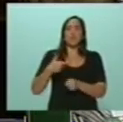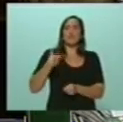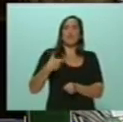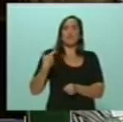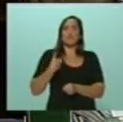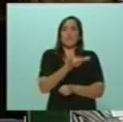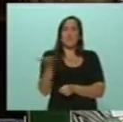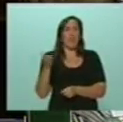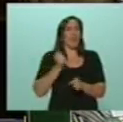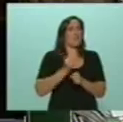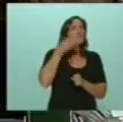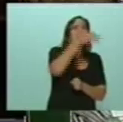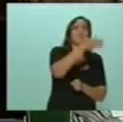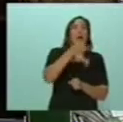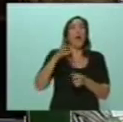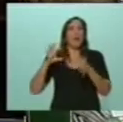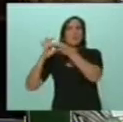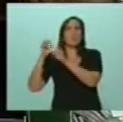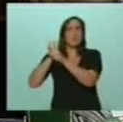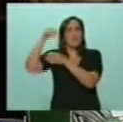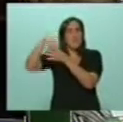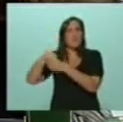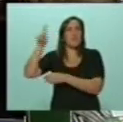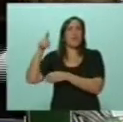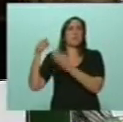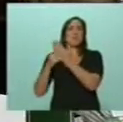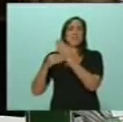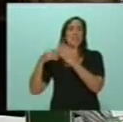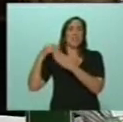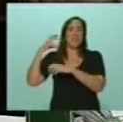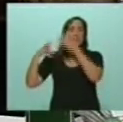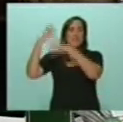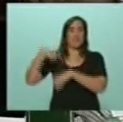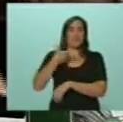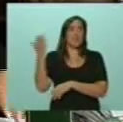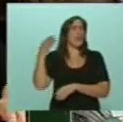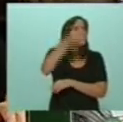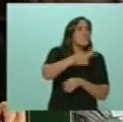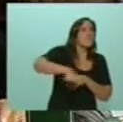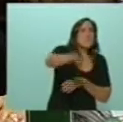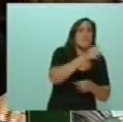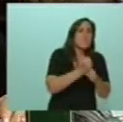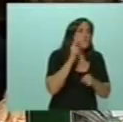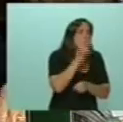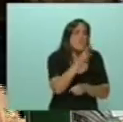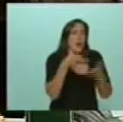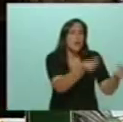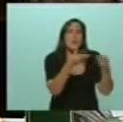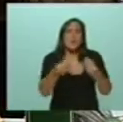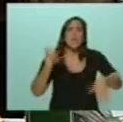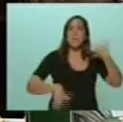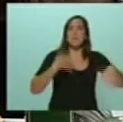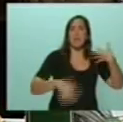trabajadores sociales dependientes de desarrollo social trabajando en la emergencia. A esto, por supuesto, se sumaron las